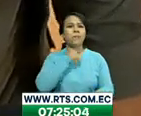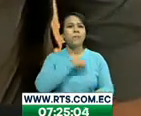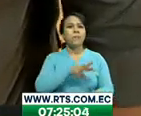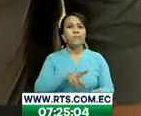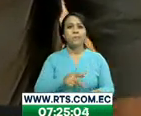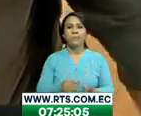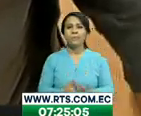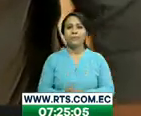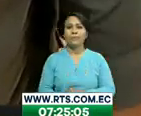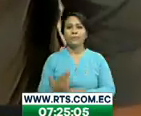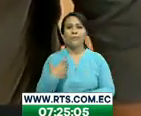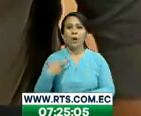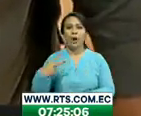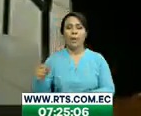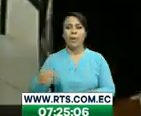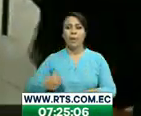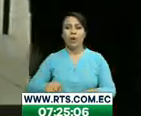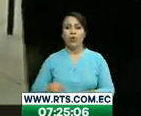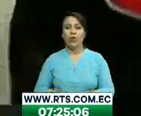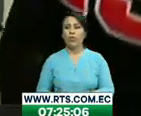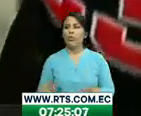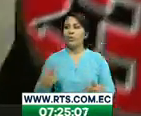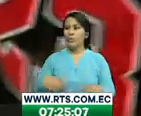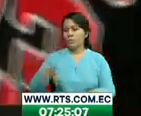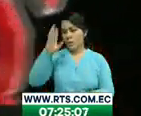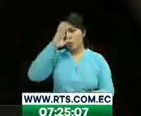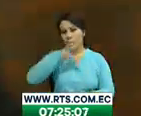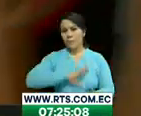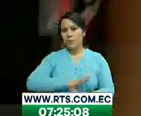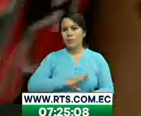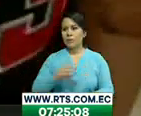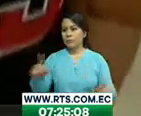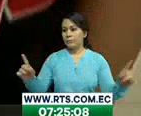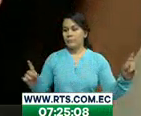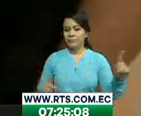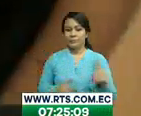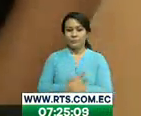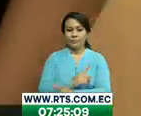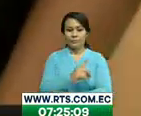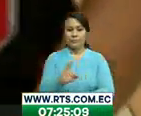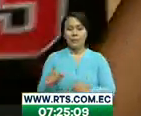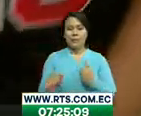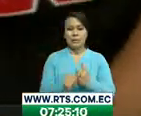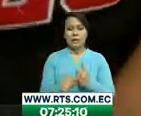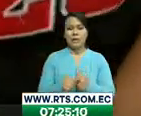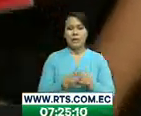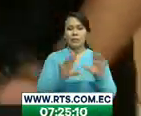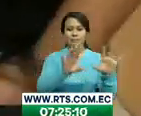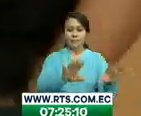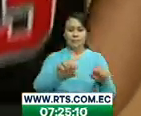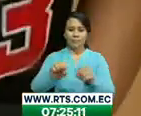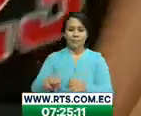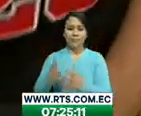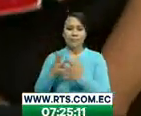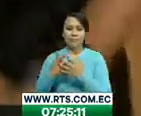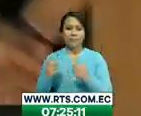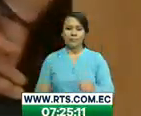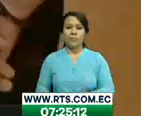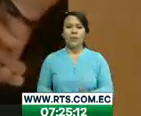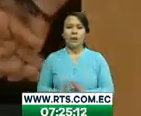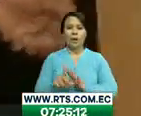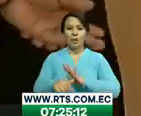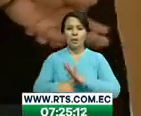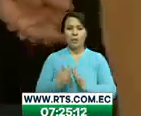moto. Se me quieren llevar era la moto. Los policías que en ese instante circulaban por el lugar los capturaron de inmediato. Luego de